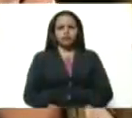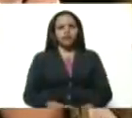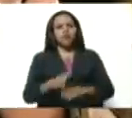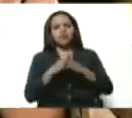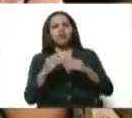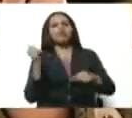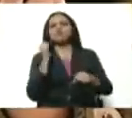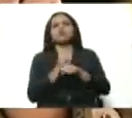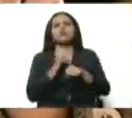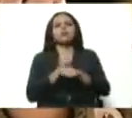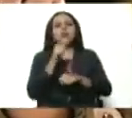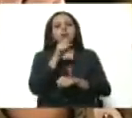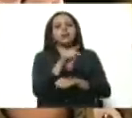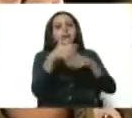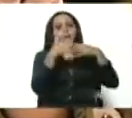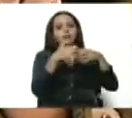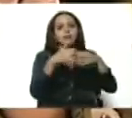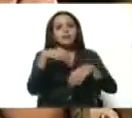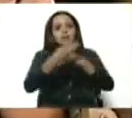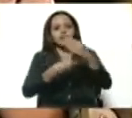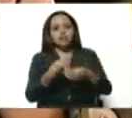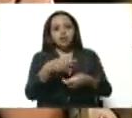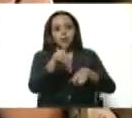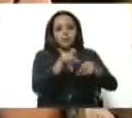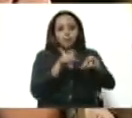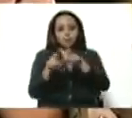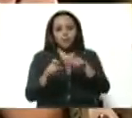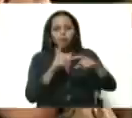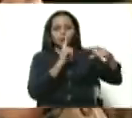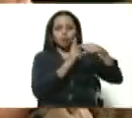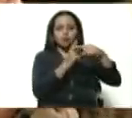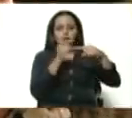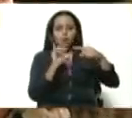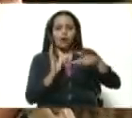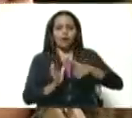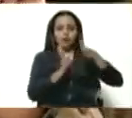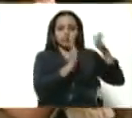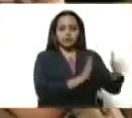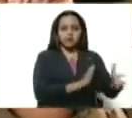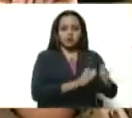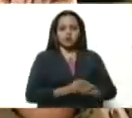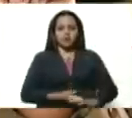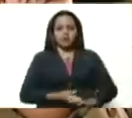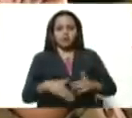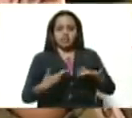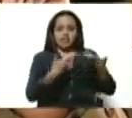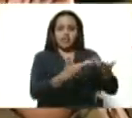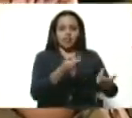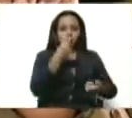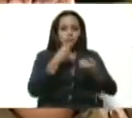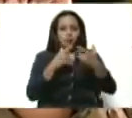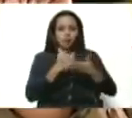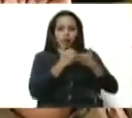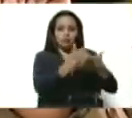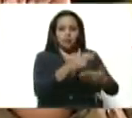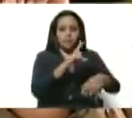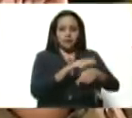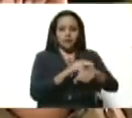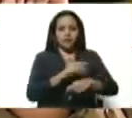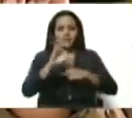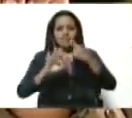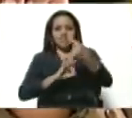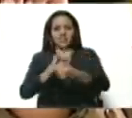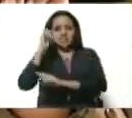trabajadores y trabajadoras está empresas fueron debidamente pesquisados los que dieron positivos están aislados y recibiendo tratamiento tres casos del estado